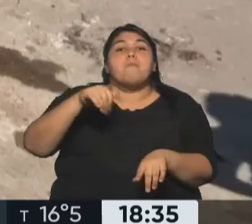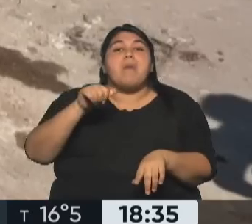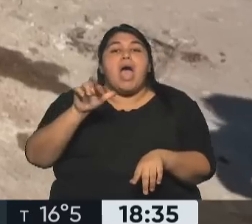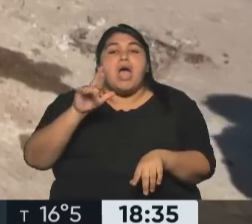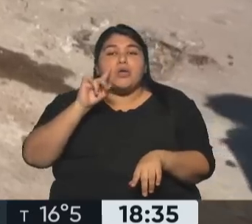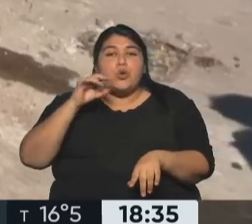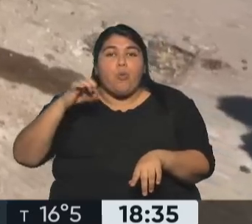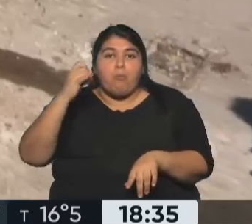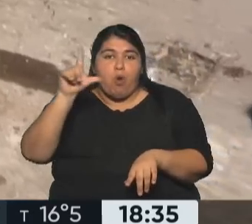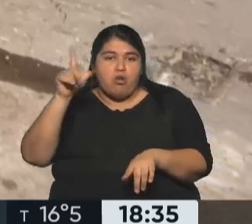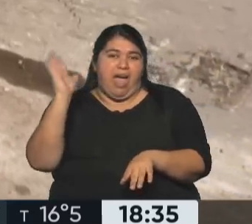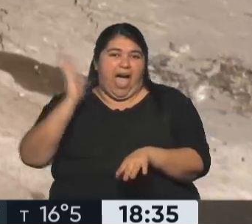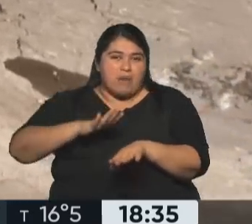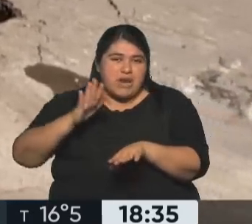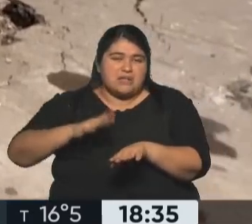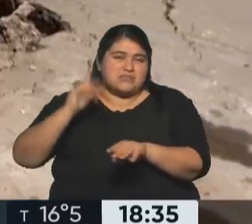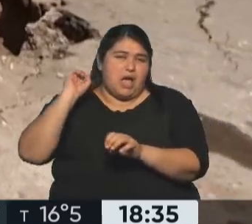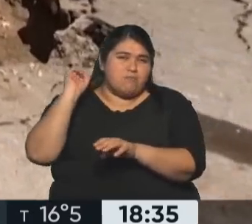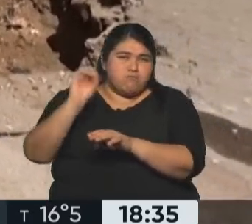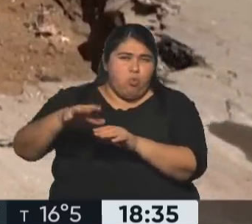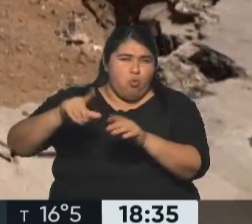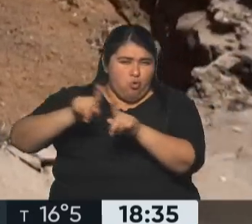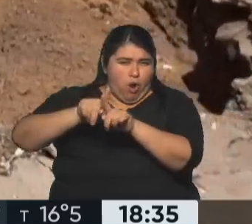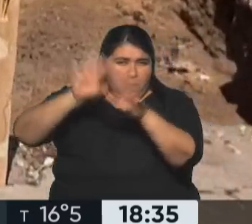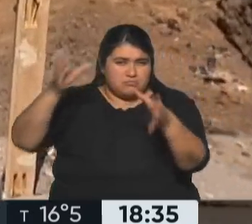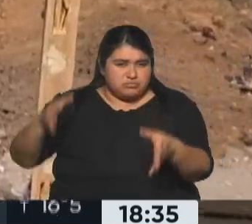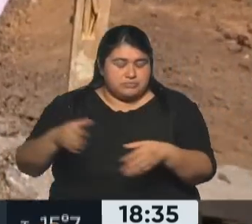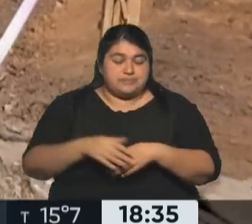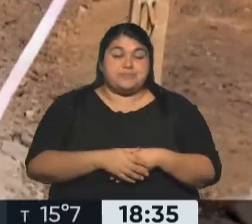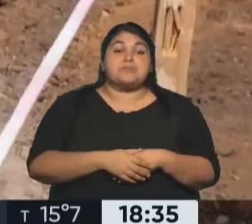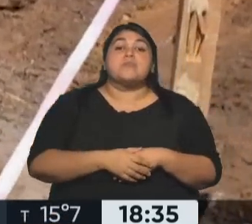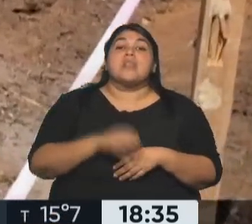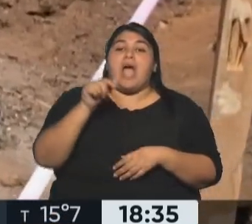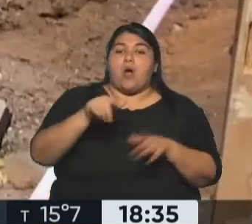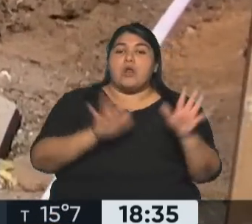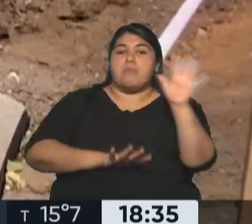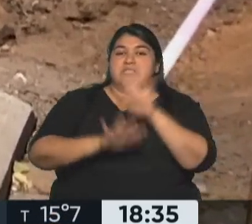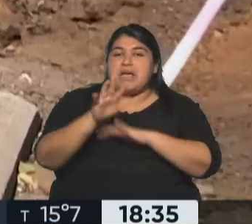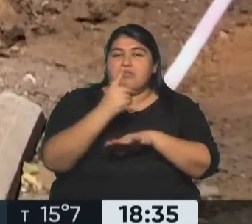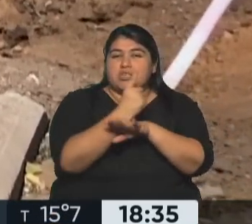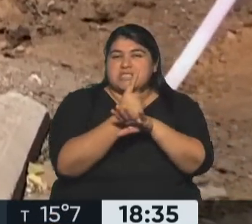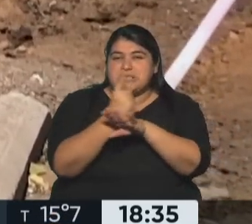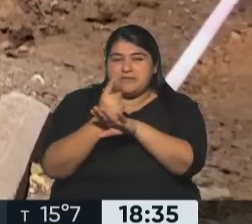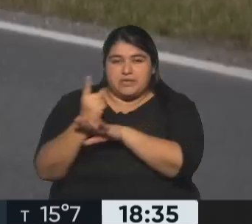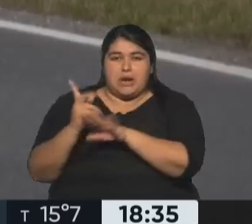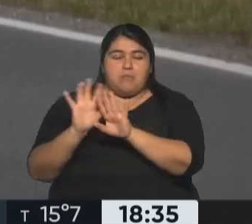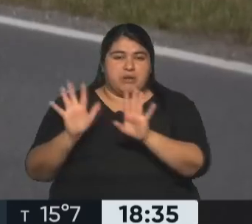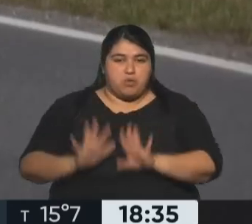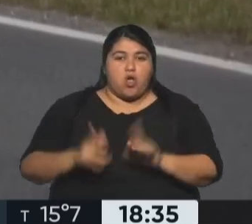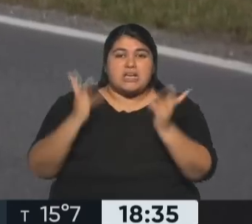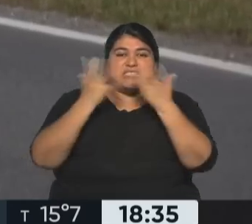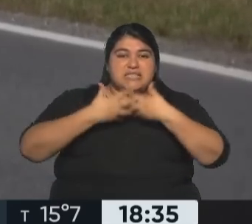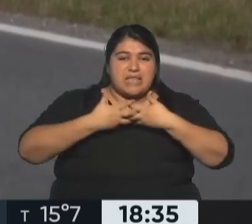rusos destruyeron con misiles de largo alcance un gran almacén de sistemas de misiles antitanques, sistemas portátiles de